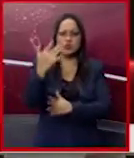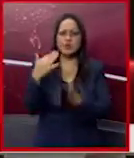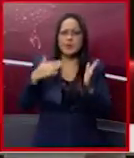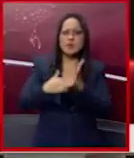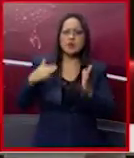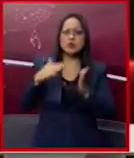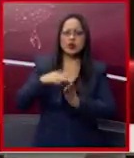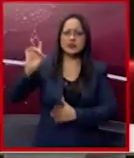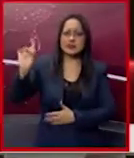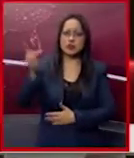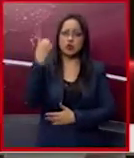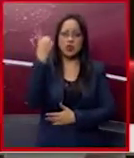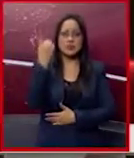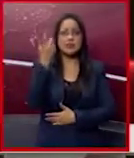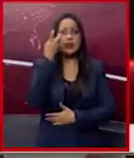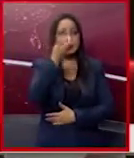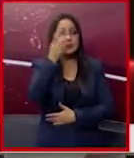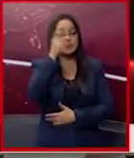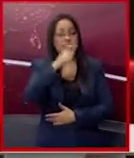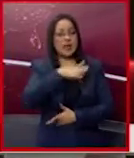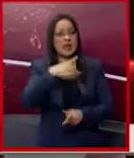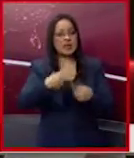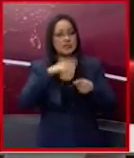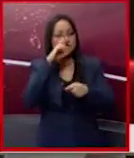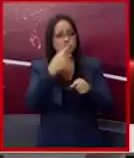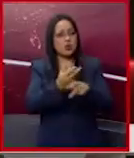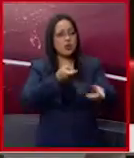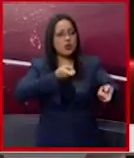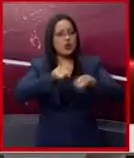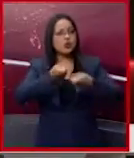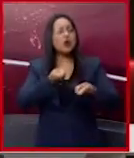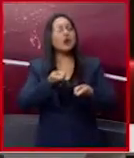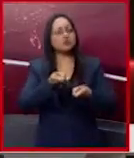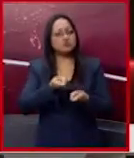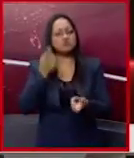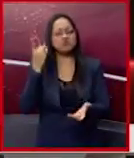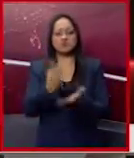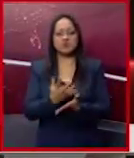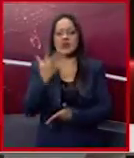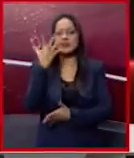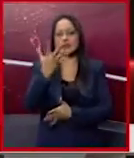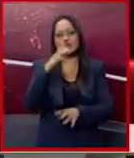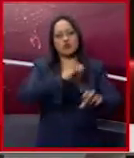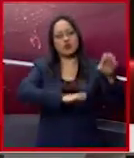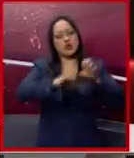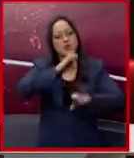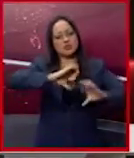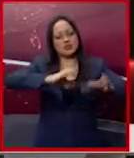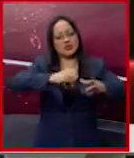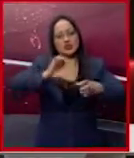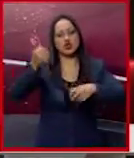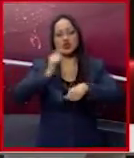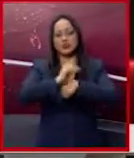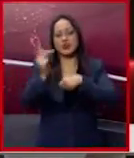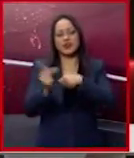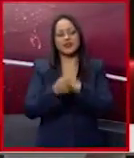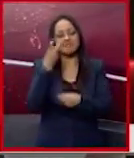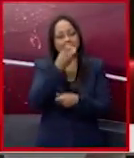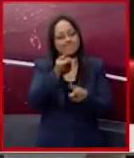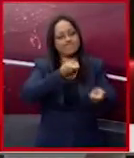de dólares, son controlados solamente por 5 empresas